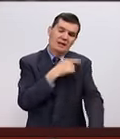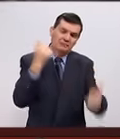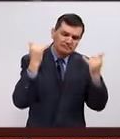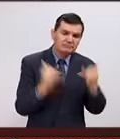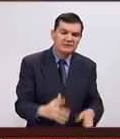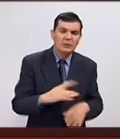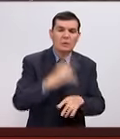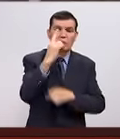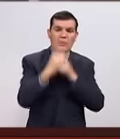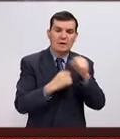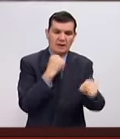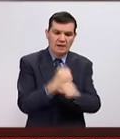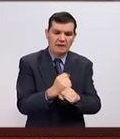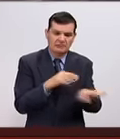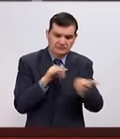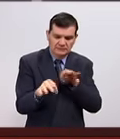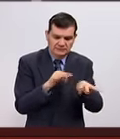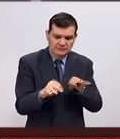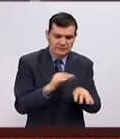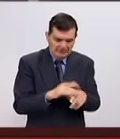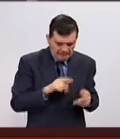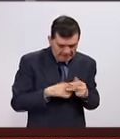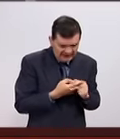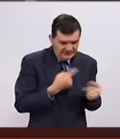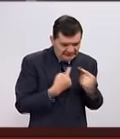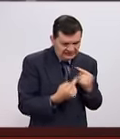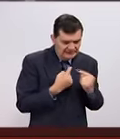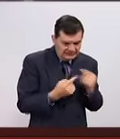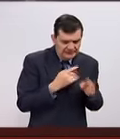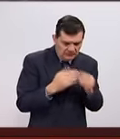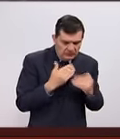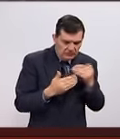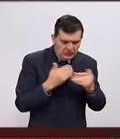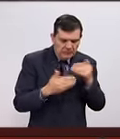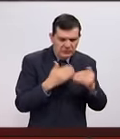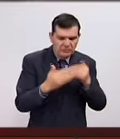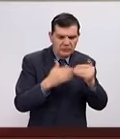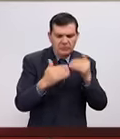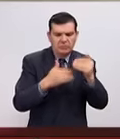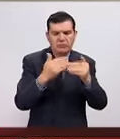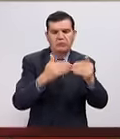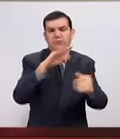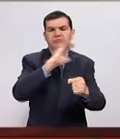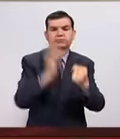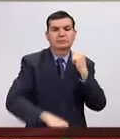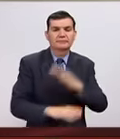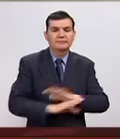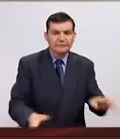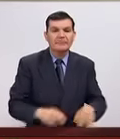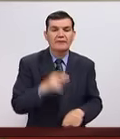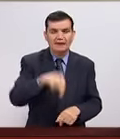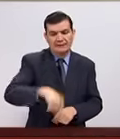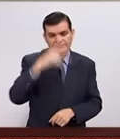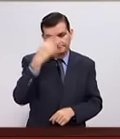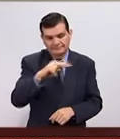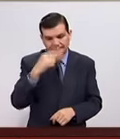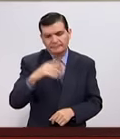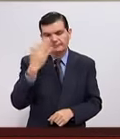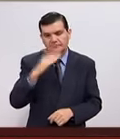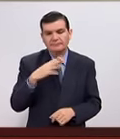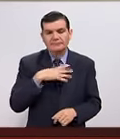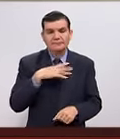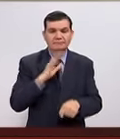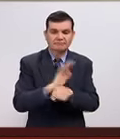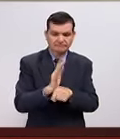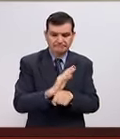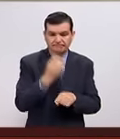trabajo Fue un año eh desde que empezamos la producción hasta que se terminó la post ahora sabemos que en México se hace buen